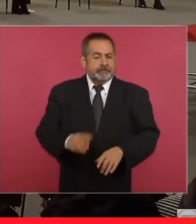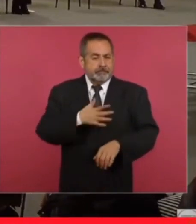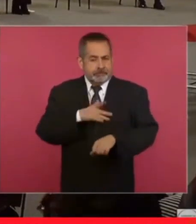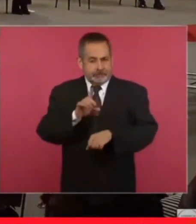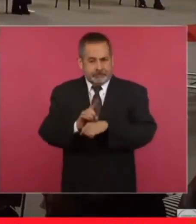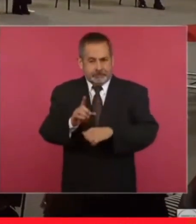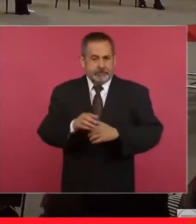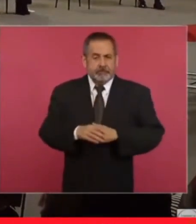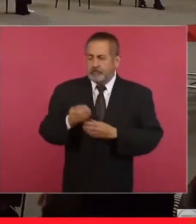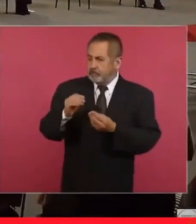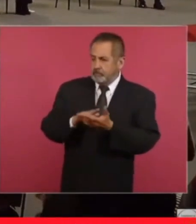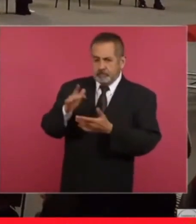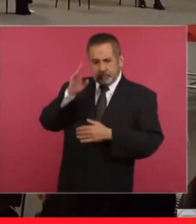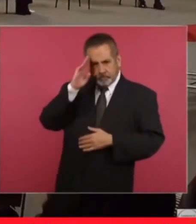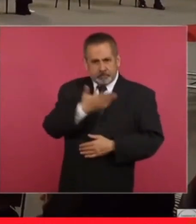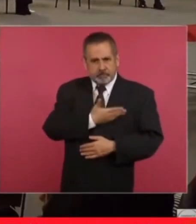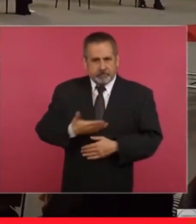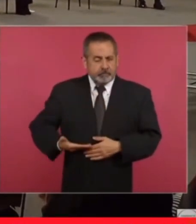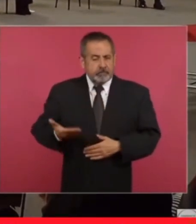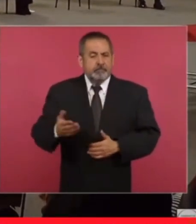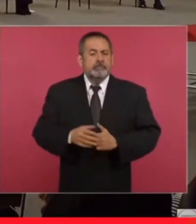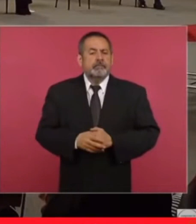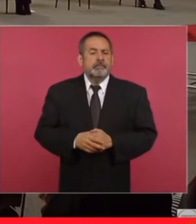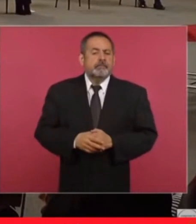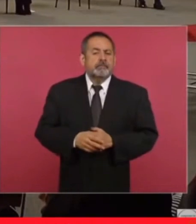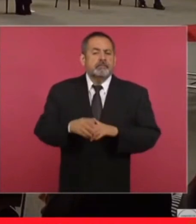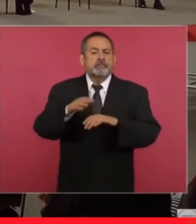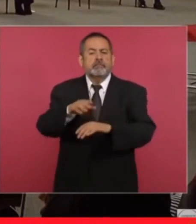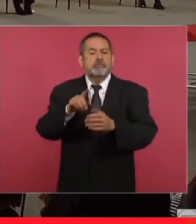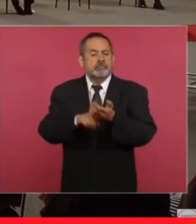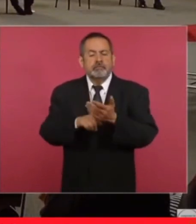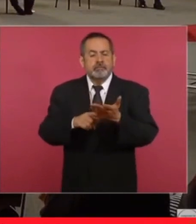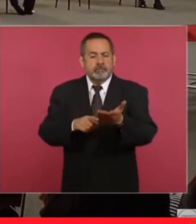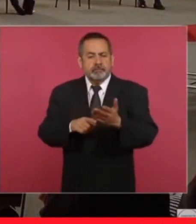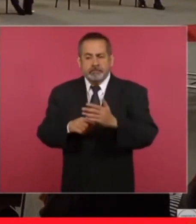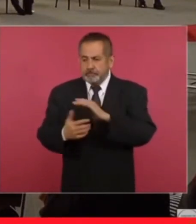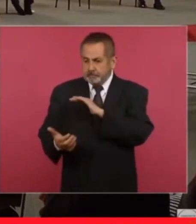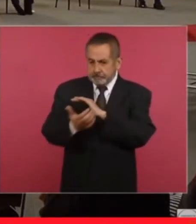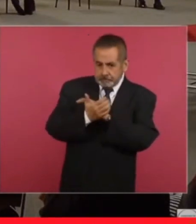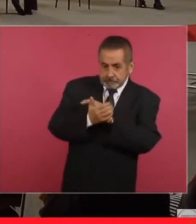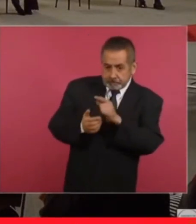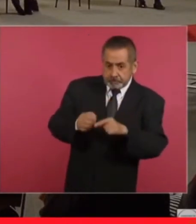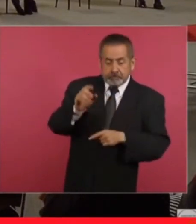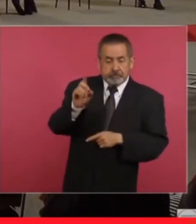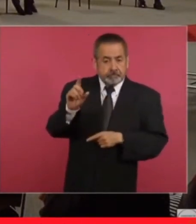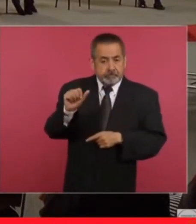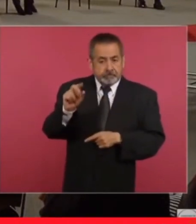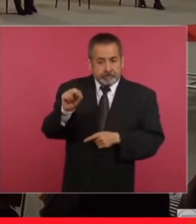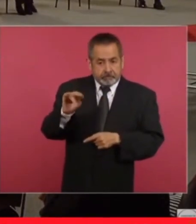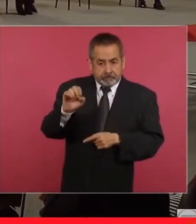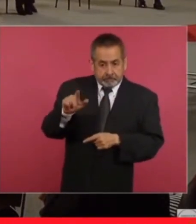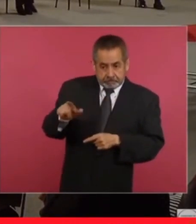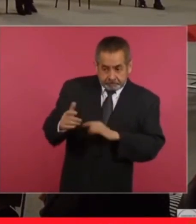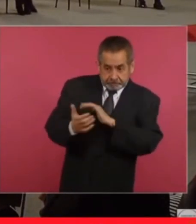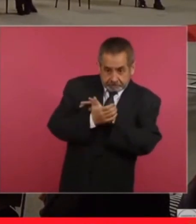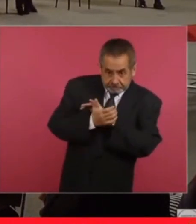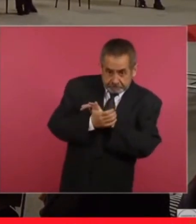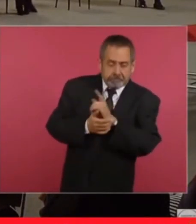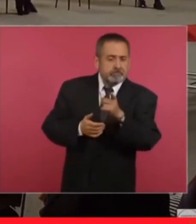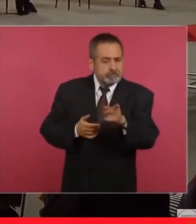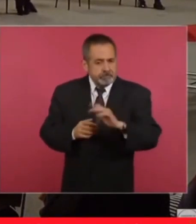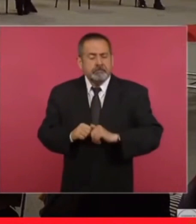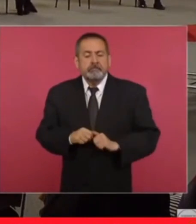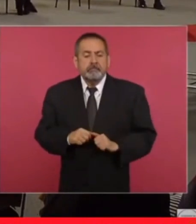Buenos días, muchas gracias, señor presidente. En el contexto de la solicitud que nos hizo Daniel y que me indicó usted